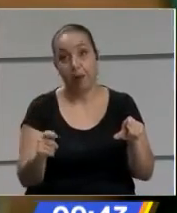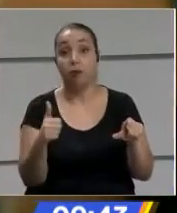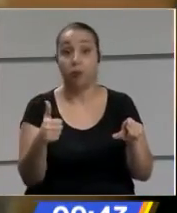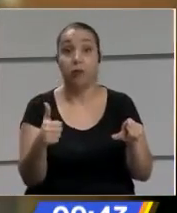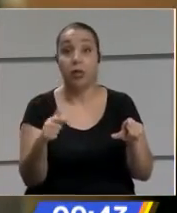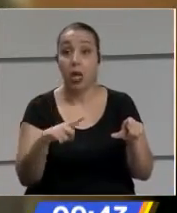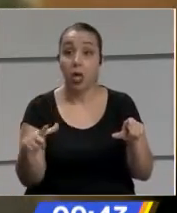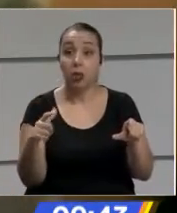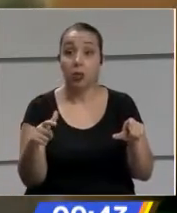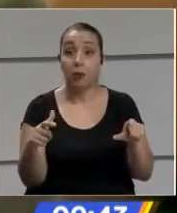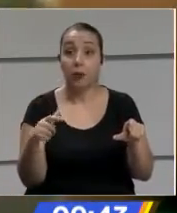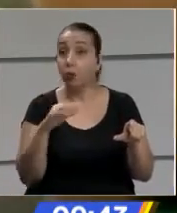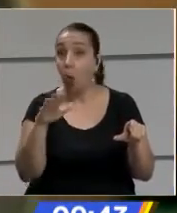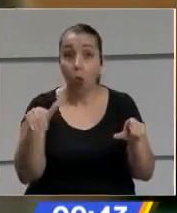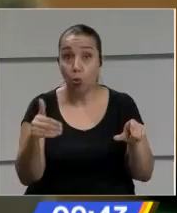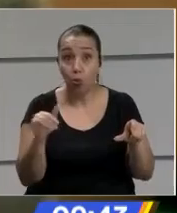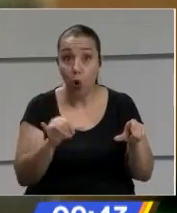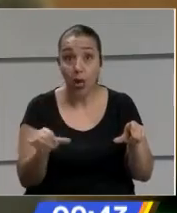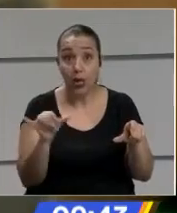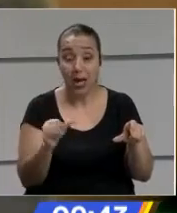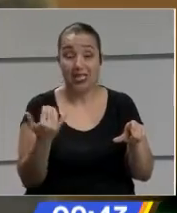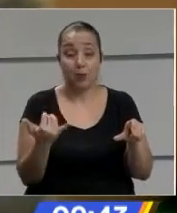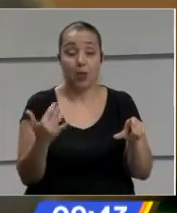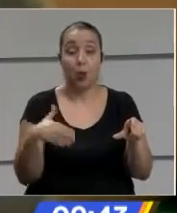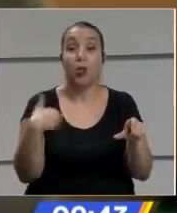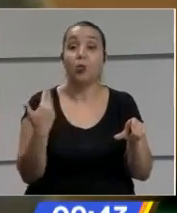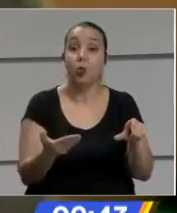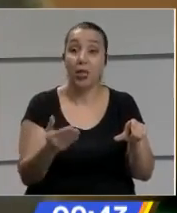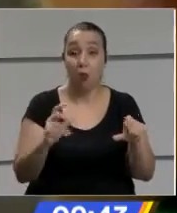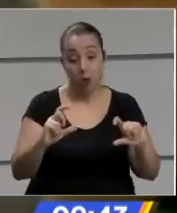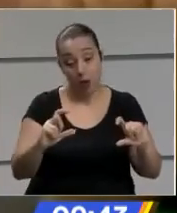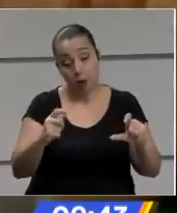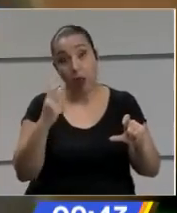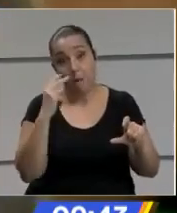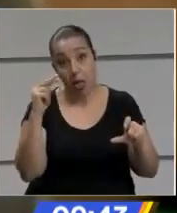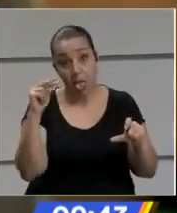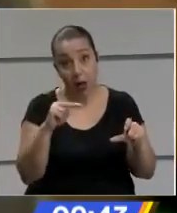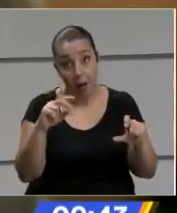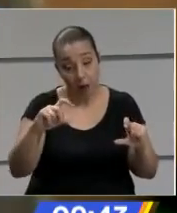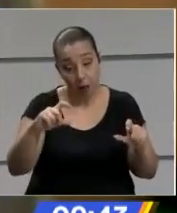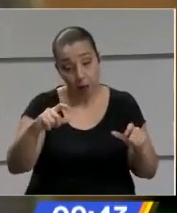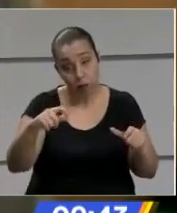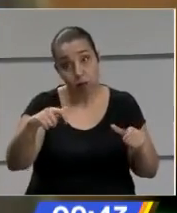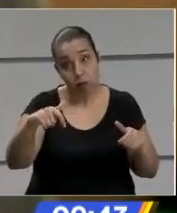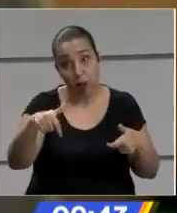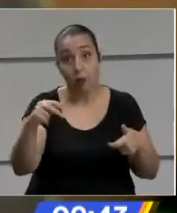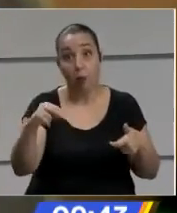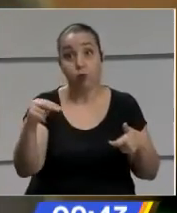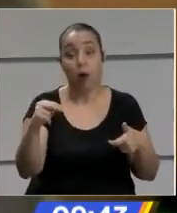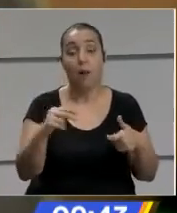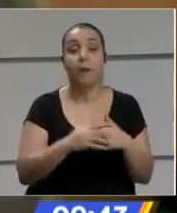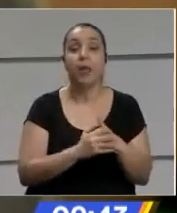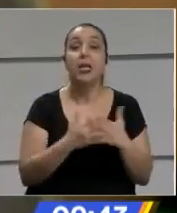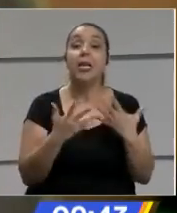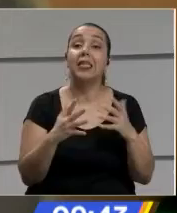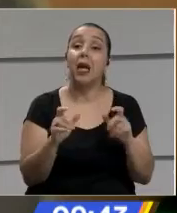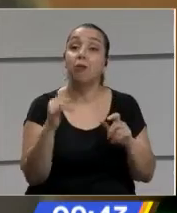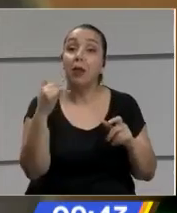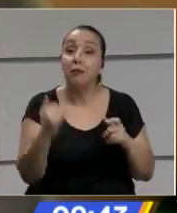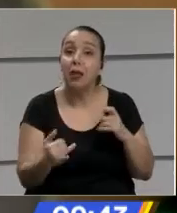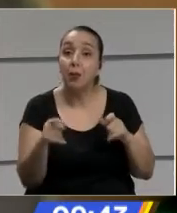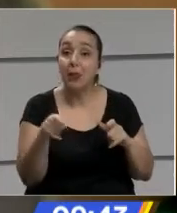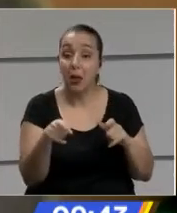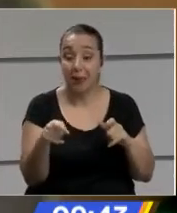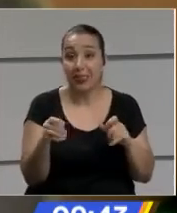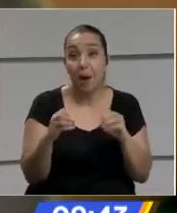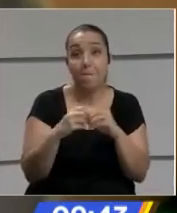Sí, todo, todo, todo igual. Y cuando llegó, damos vuelta para que se pueda observar, por favor. Cuando llegamos, ¿ven que queda la